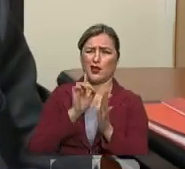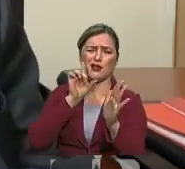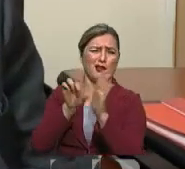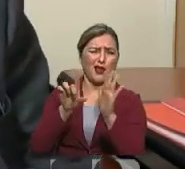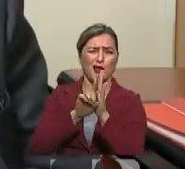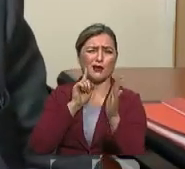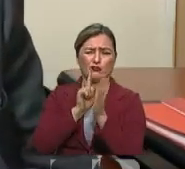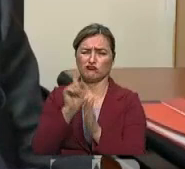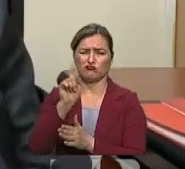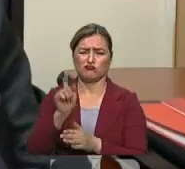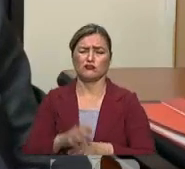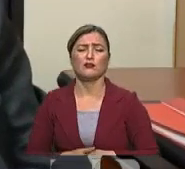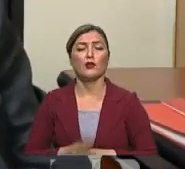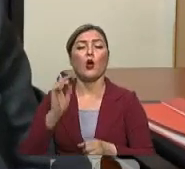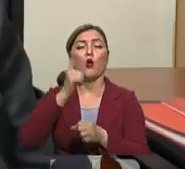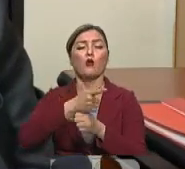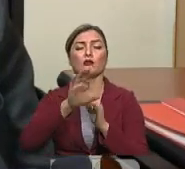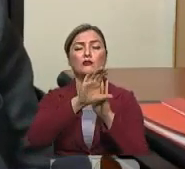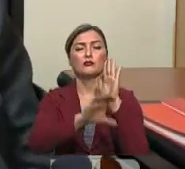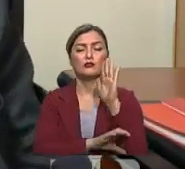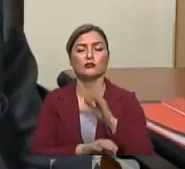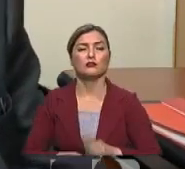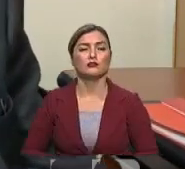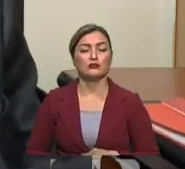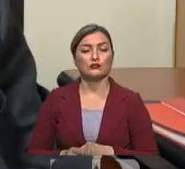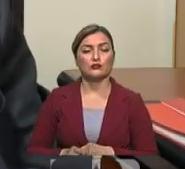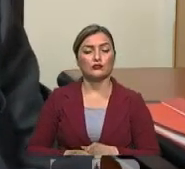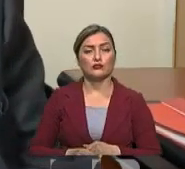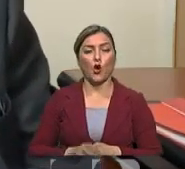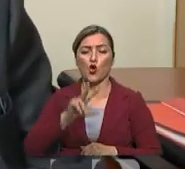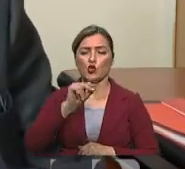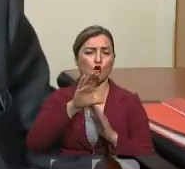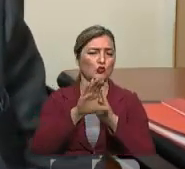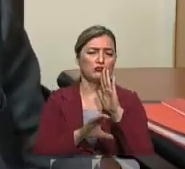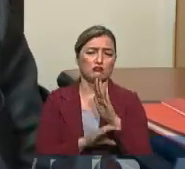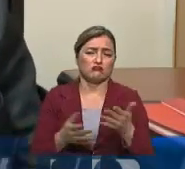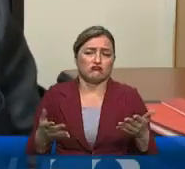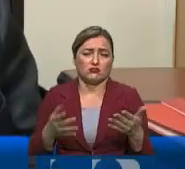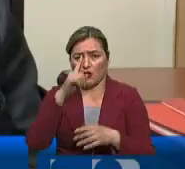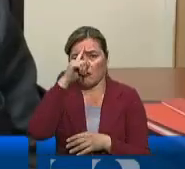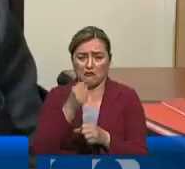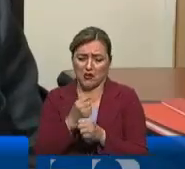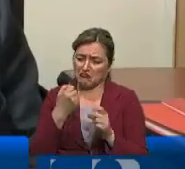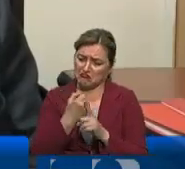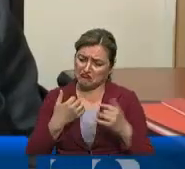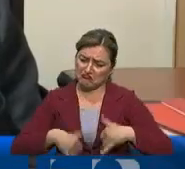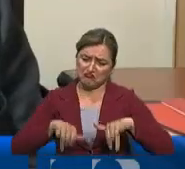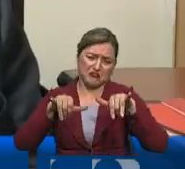legal. Con decreto, constitucionalmente, o que le declaren no constitucional, pues la fe seguirá adelante porque